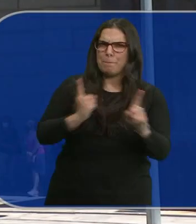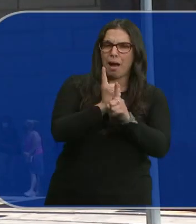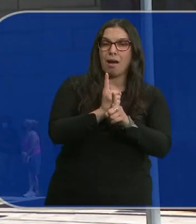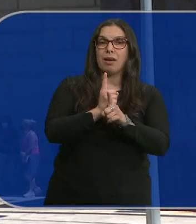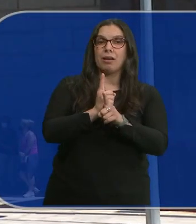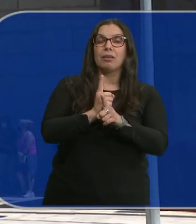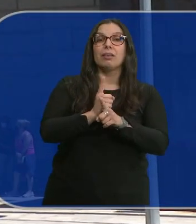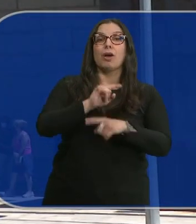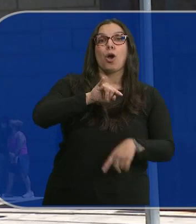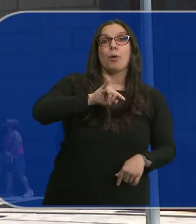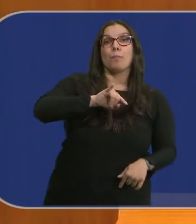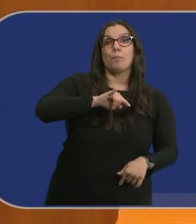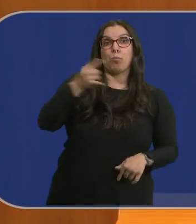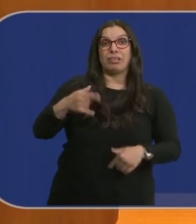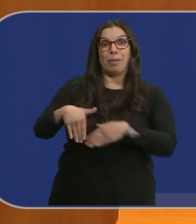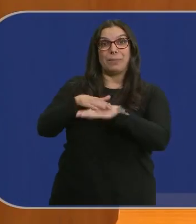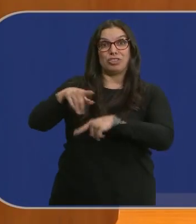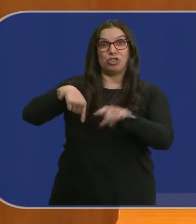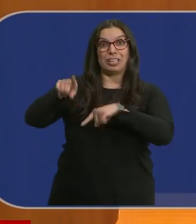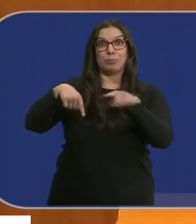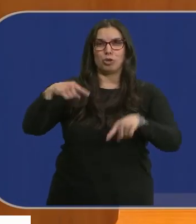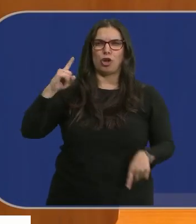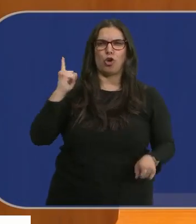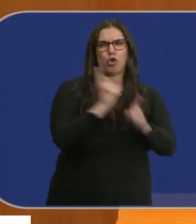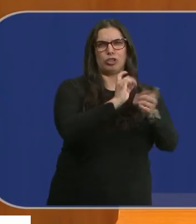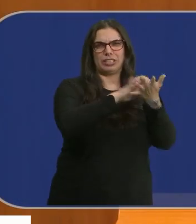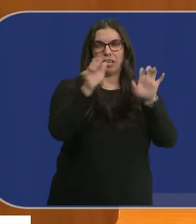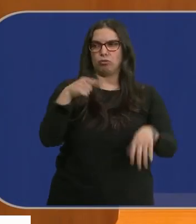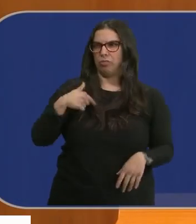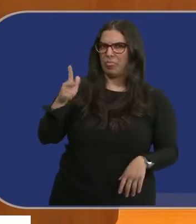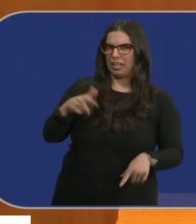Óscar Puente a Castilla y León. Un ataque al derecho de la movilidad, estaremos todos